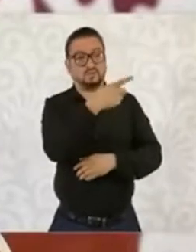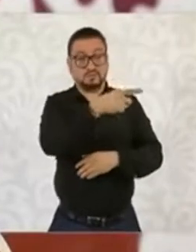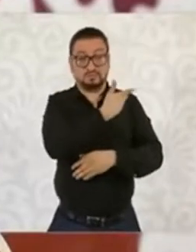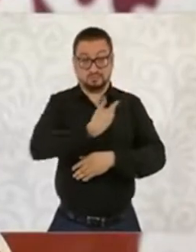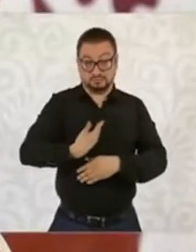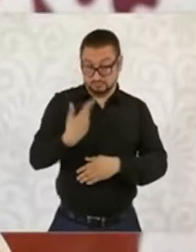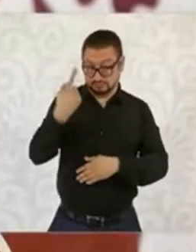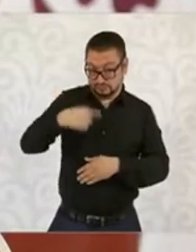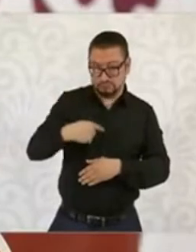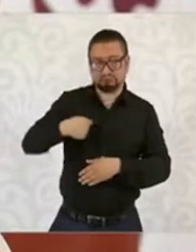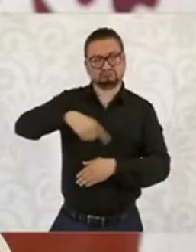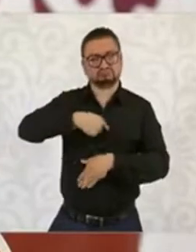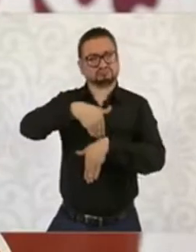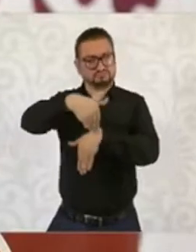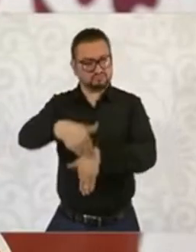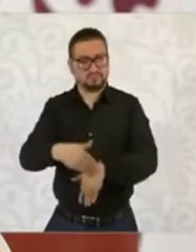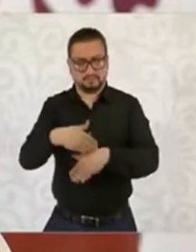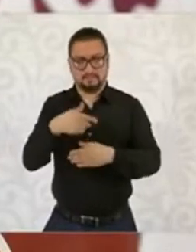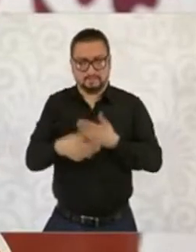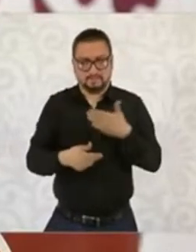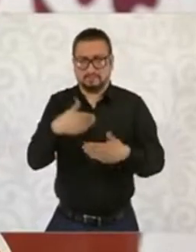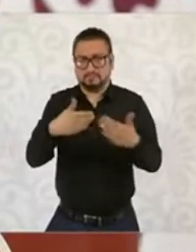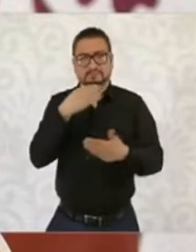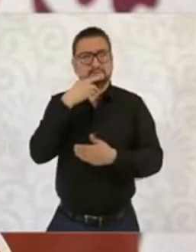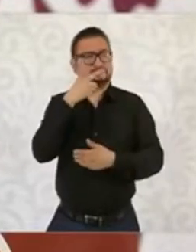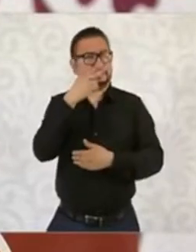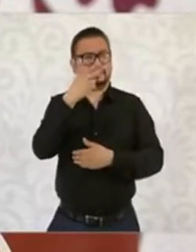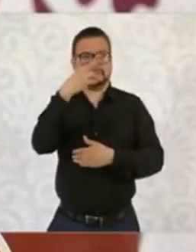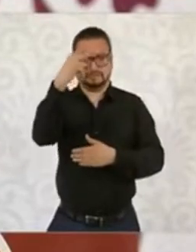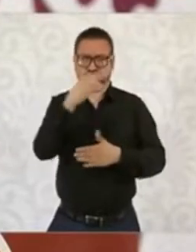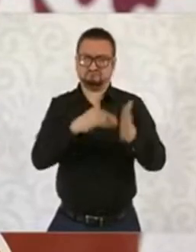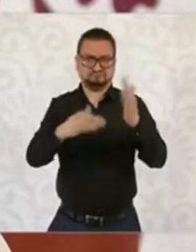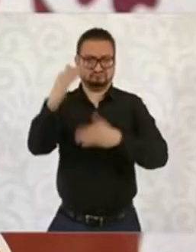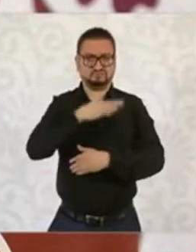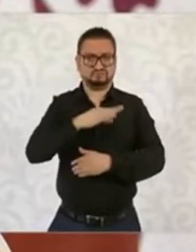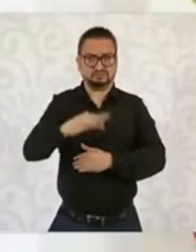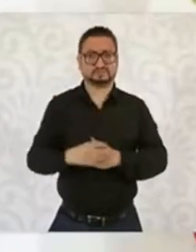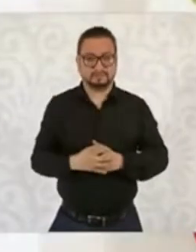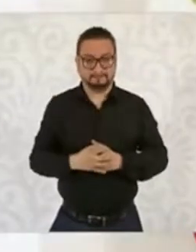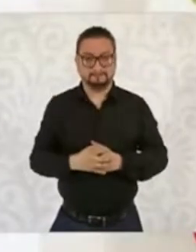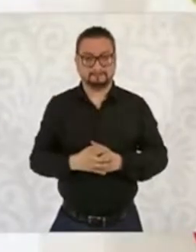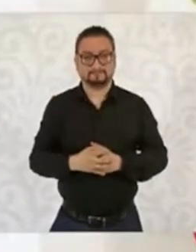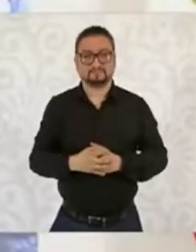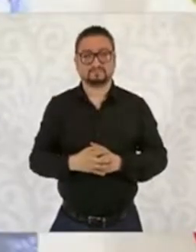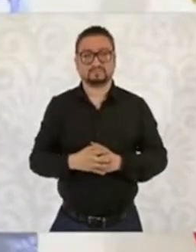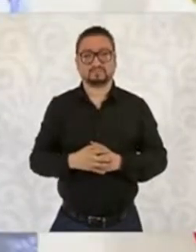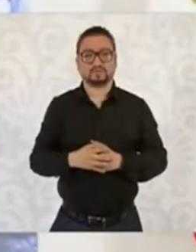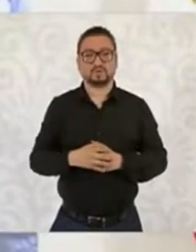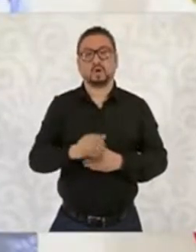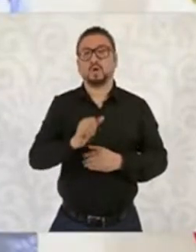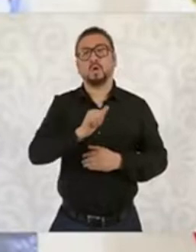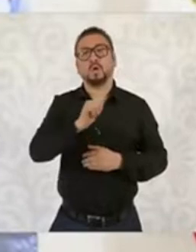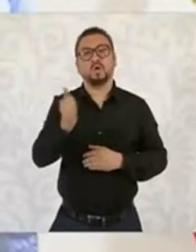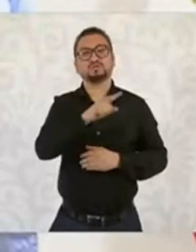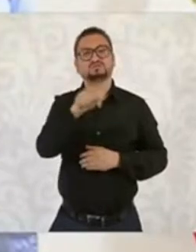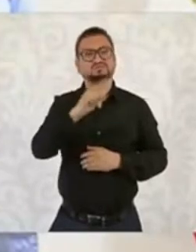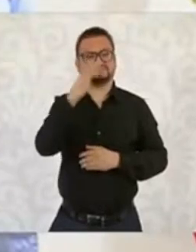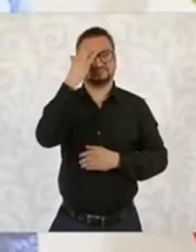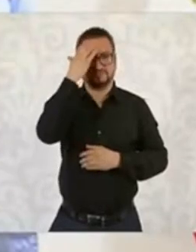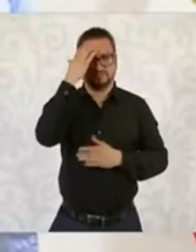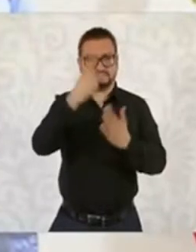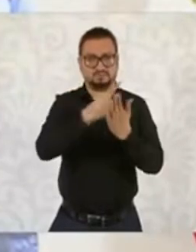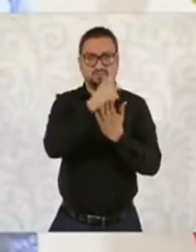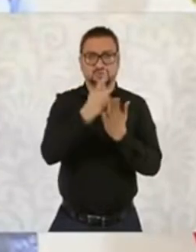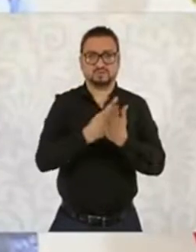instrucciones para lograr que estos avances sigan a través de esta ruta. Por la otra, conocen ustedes el